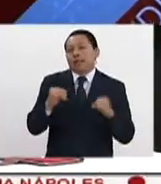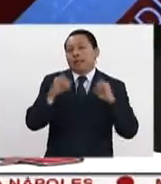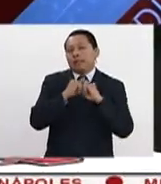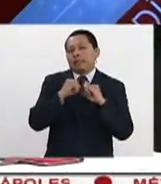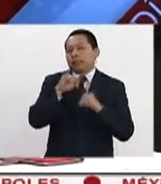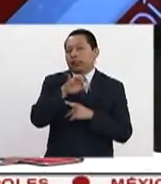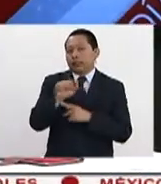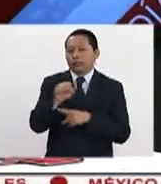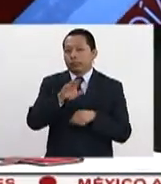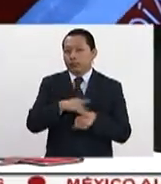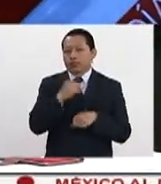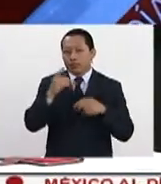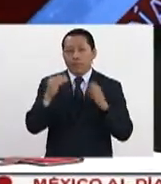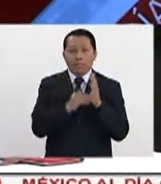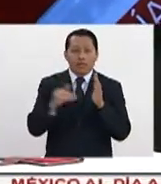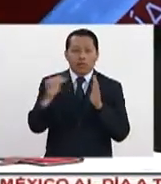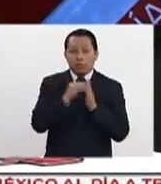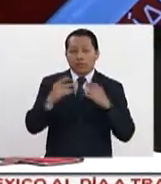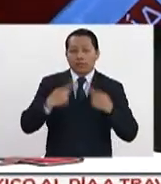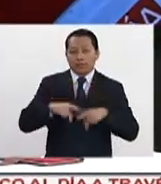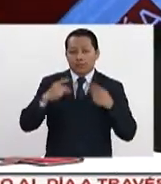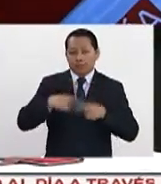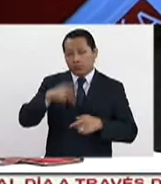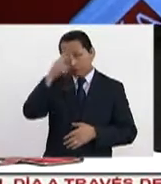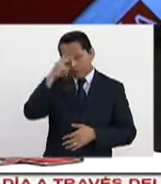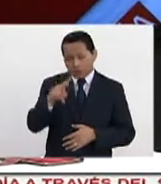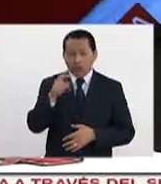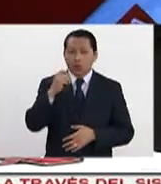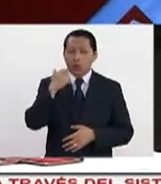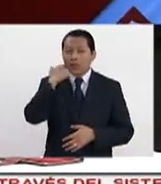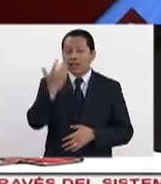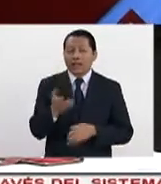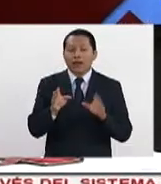el que los mexicanos, millones de mexicanos, buscan